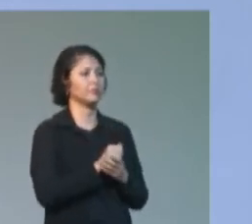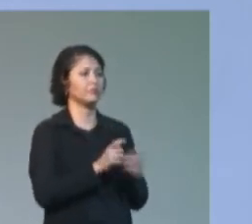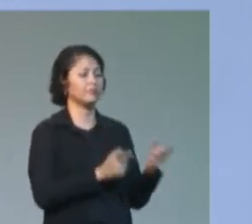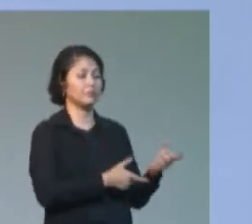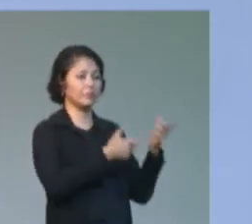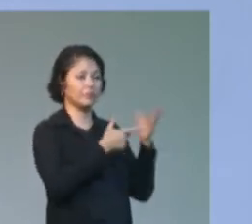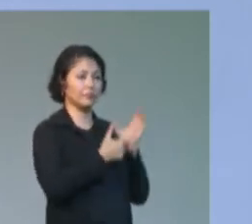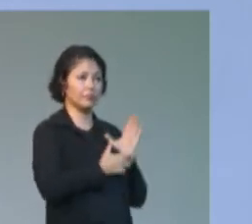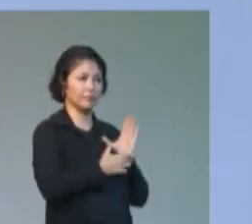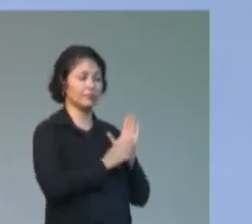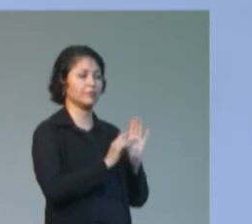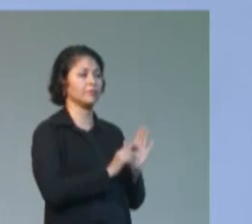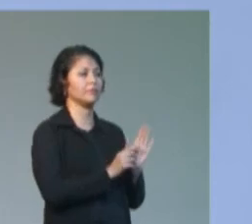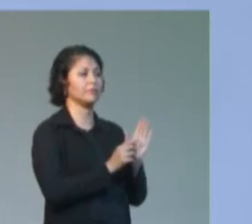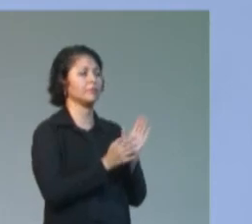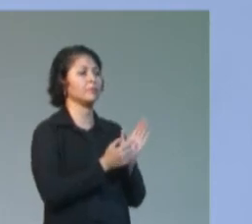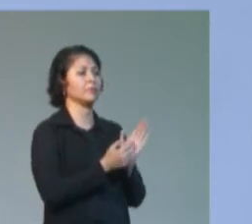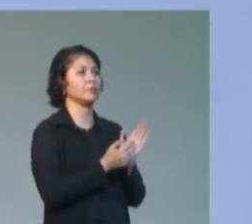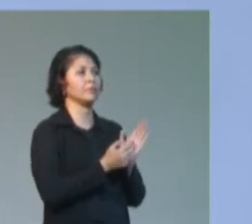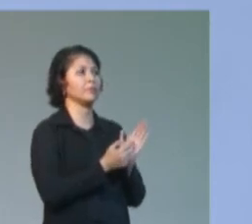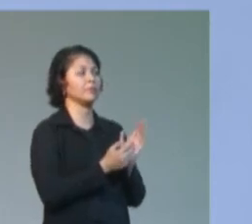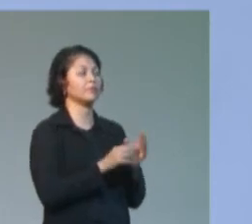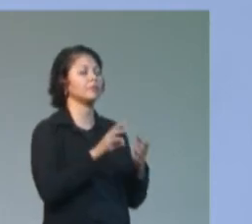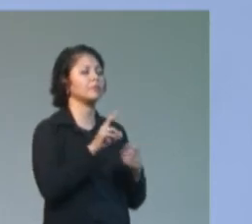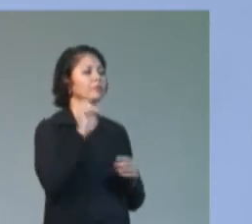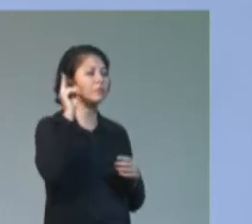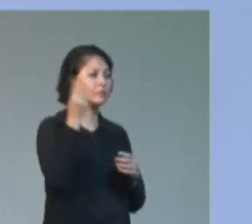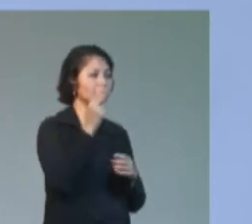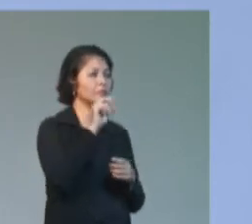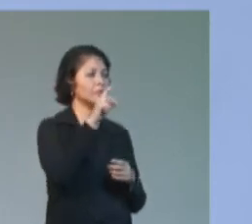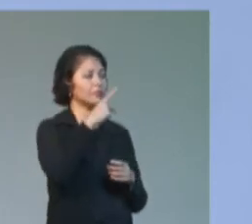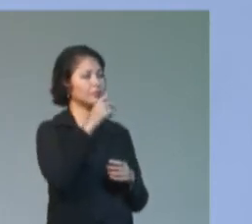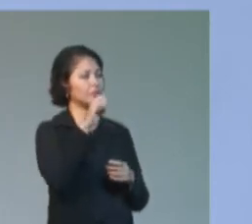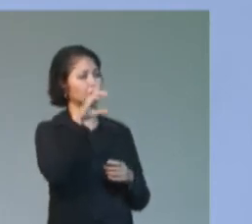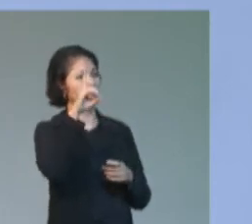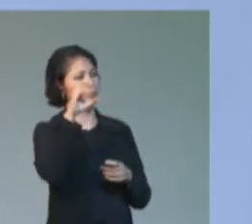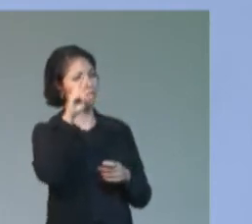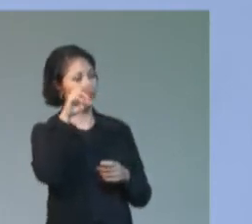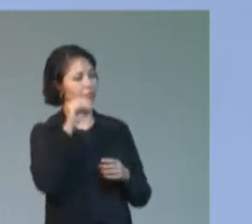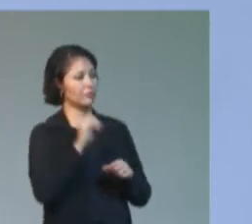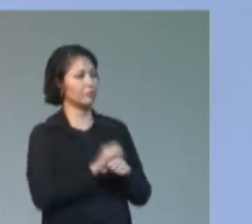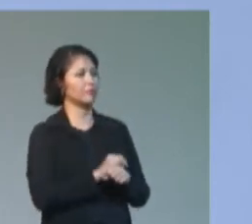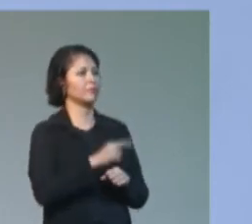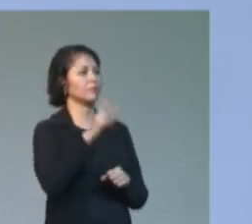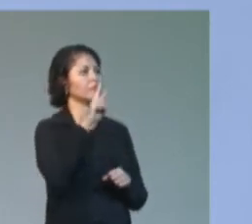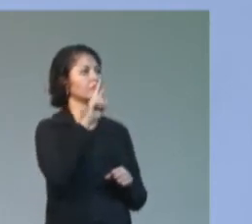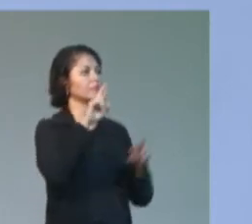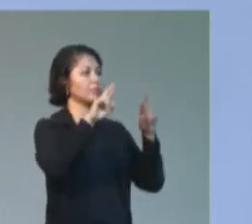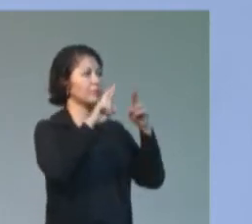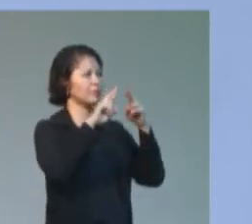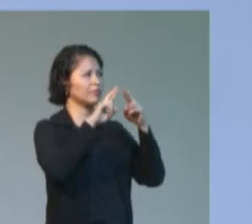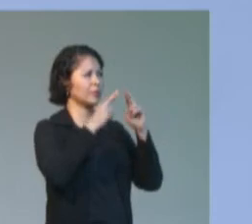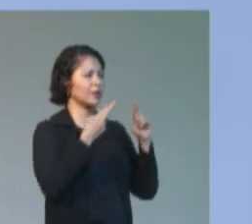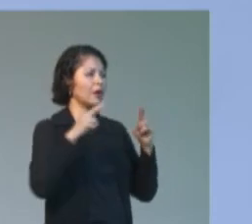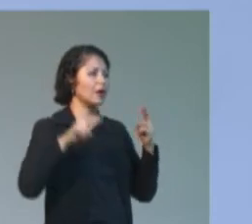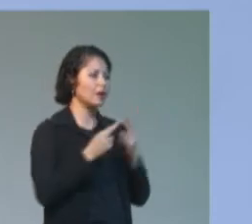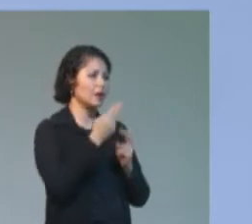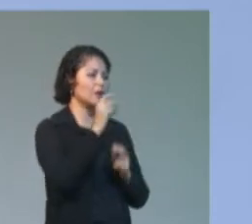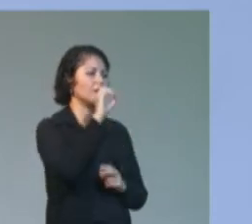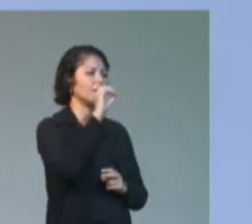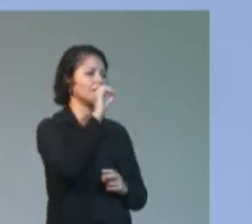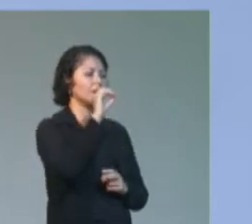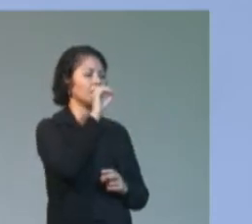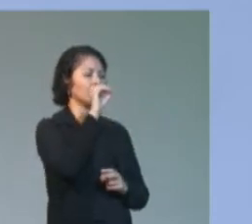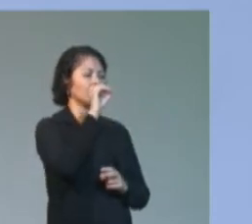distinguido de la universidad nacional pedro henríquez ureña de la república dominicana y ha recibido también la distinción